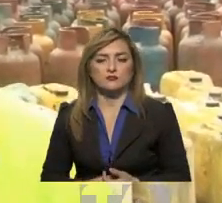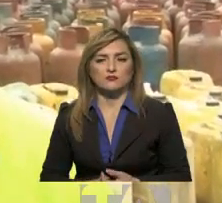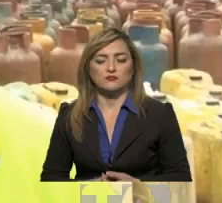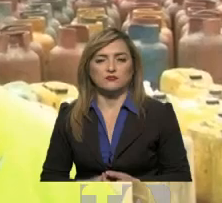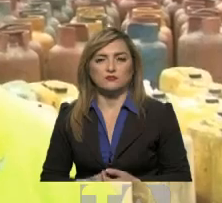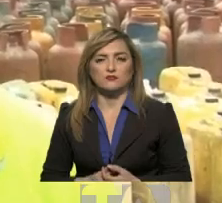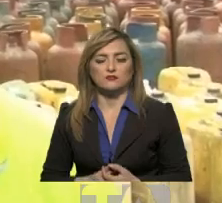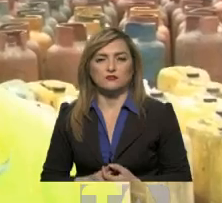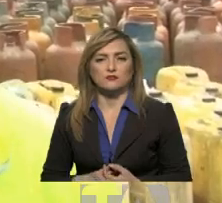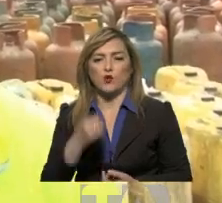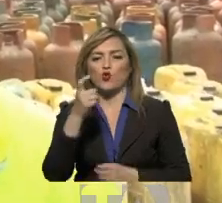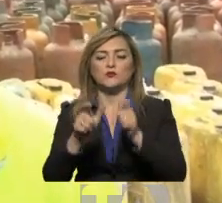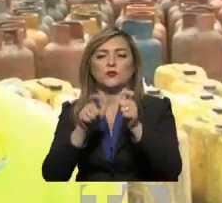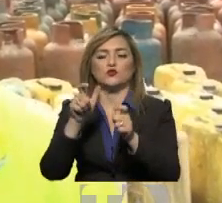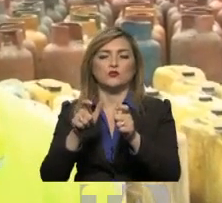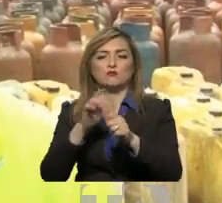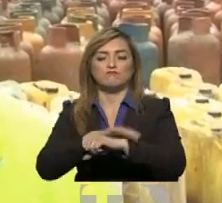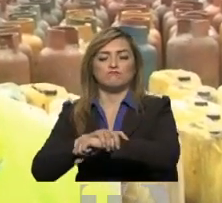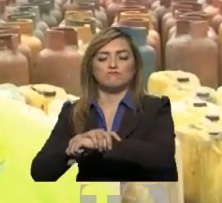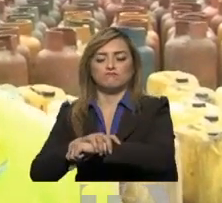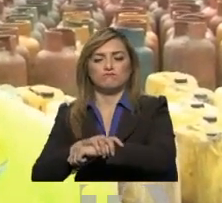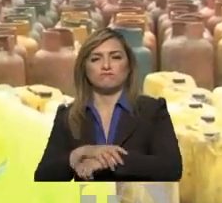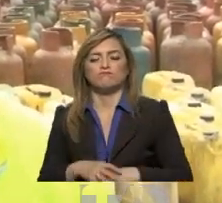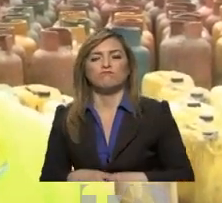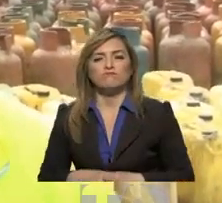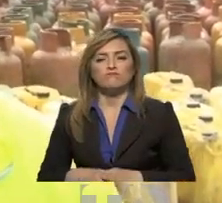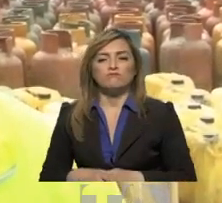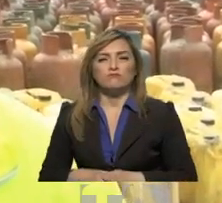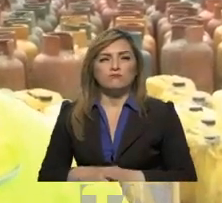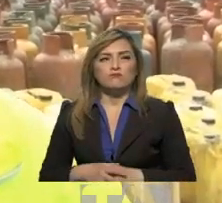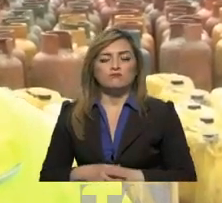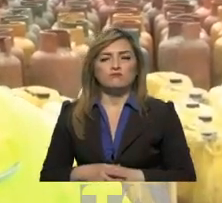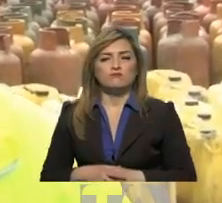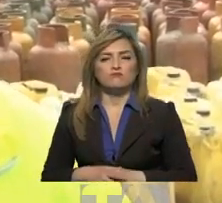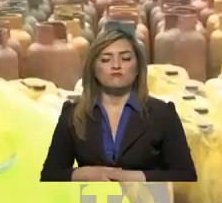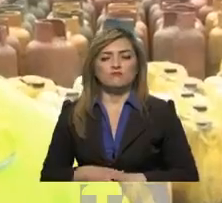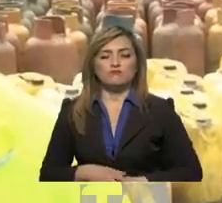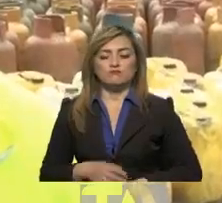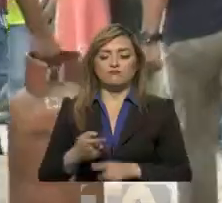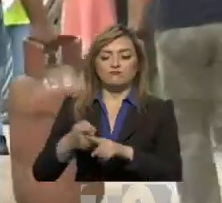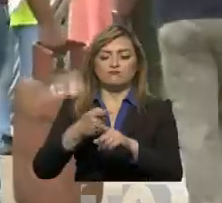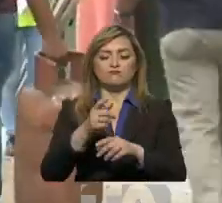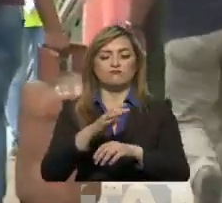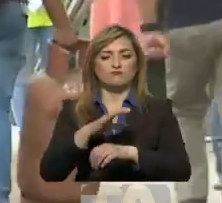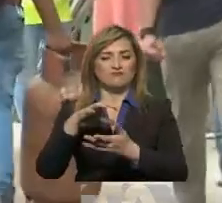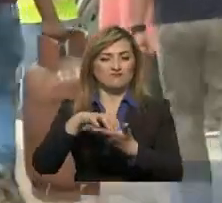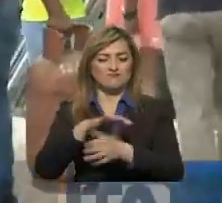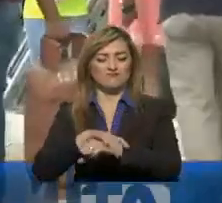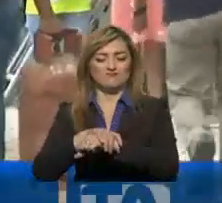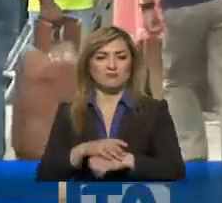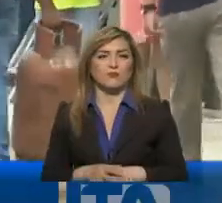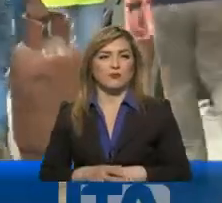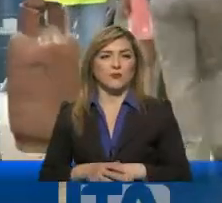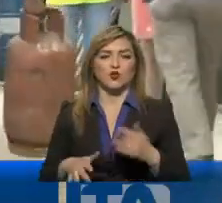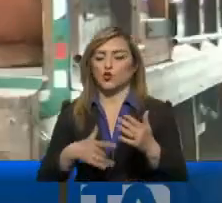Son 11 personas que tenemos detenidas en este momento que se les detuvo en las diferentes provincias. Todo lo decomisado fue